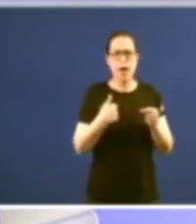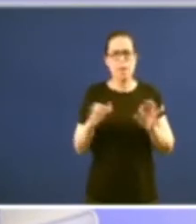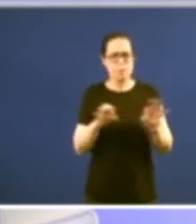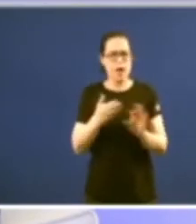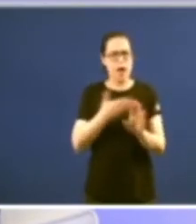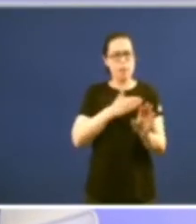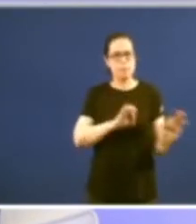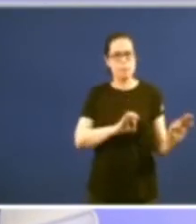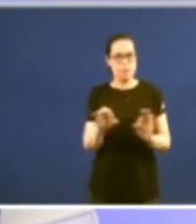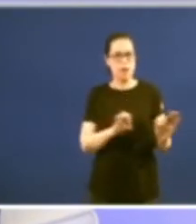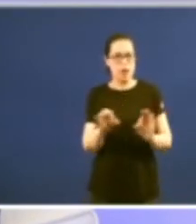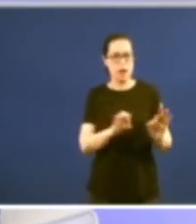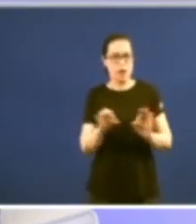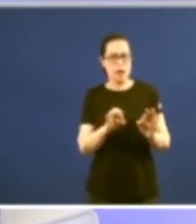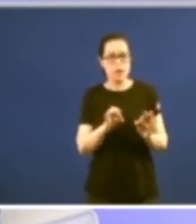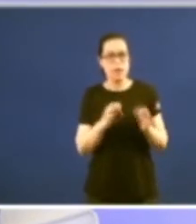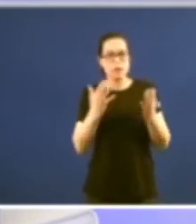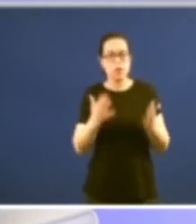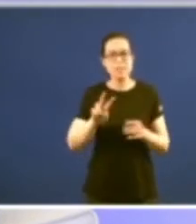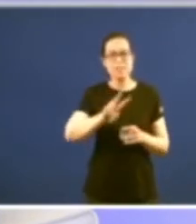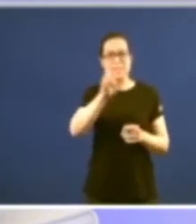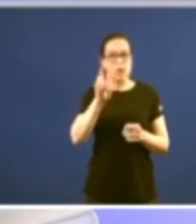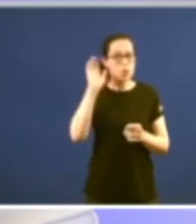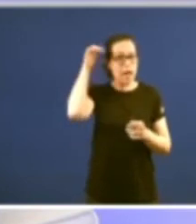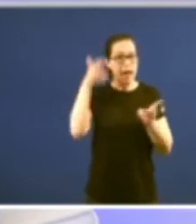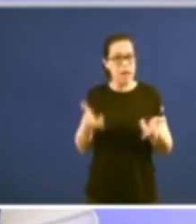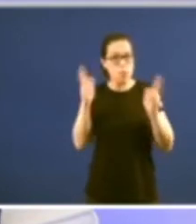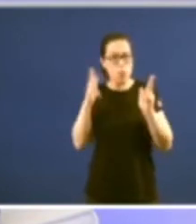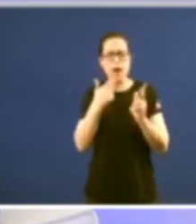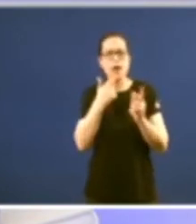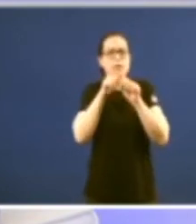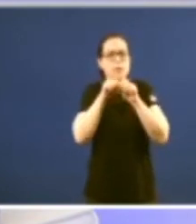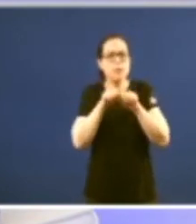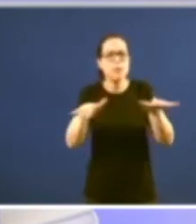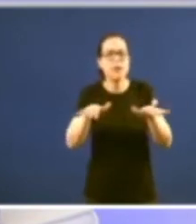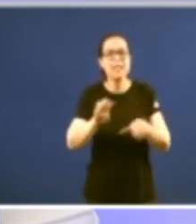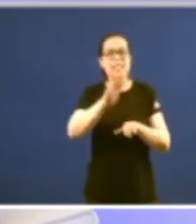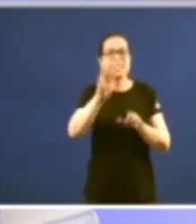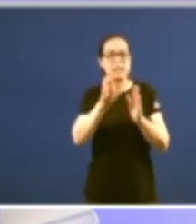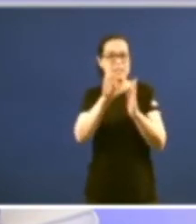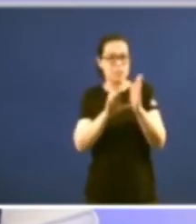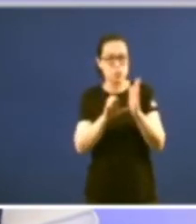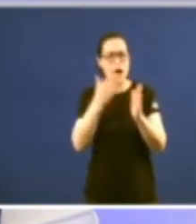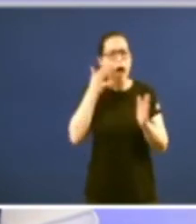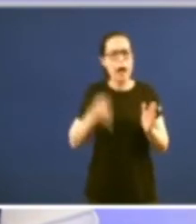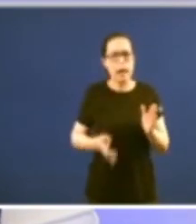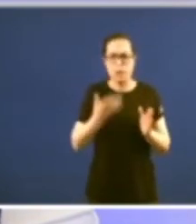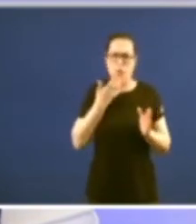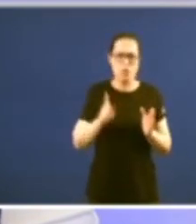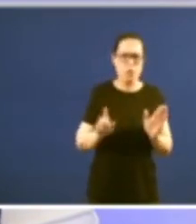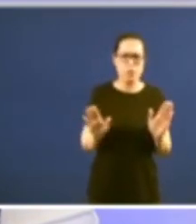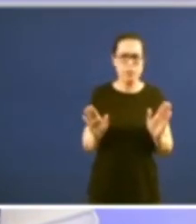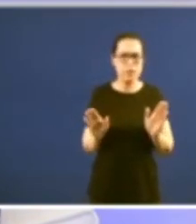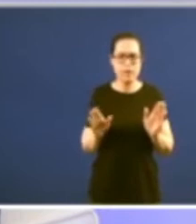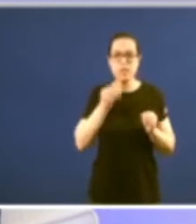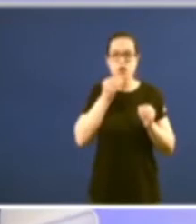de que na Segunda República iba a haber tres Estatutos fruto do desconhecemento dunha lectura interesada